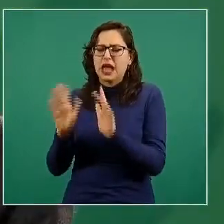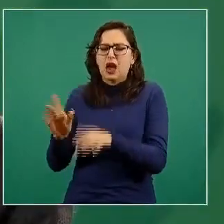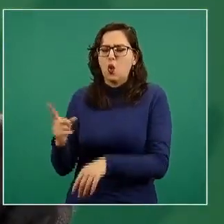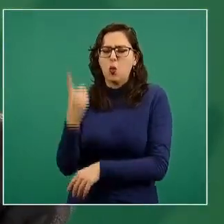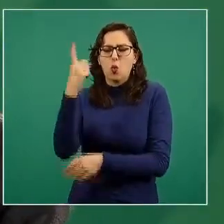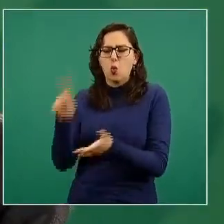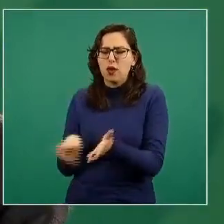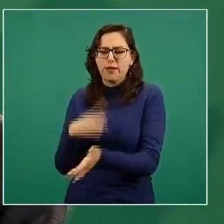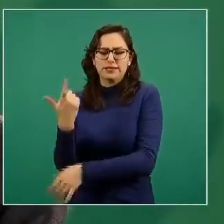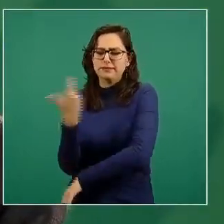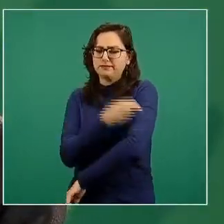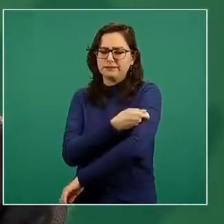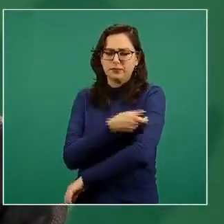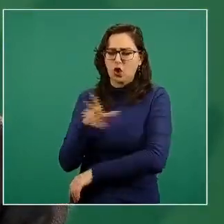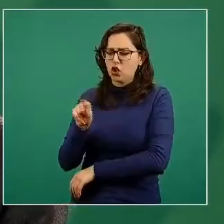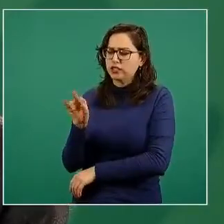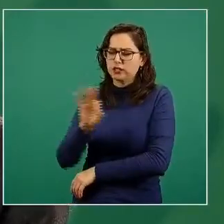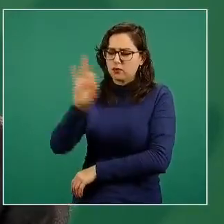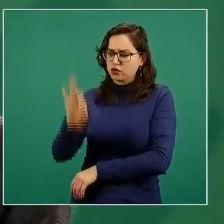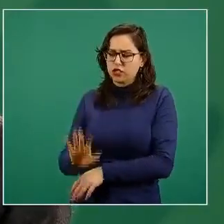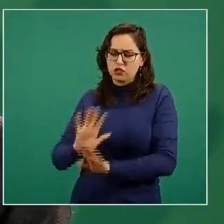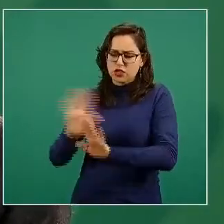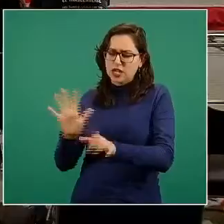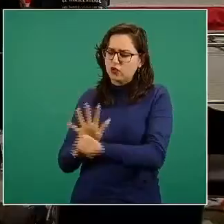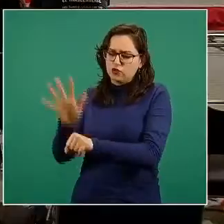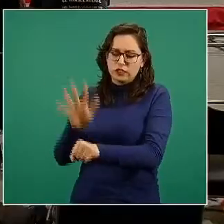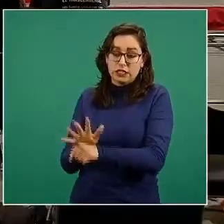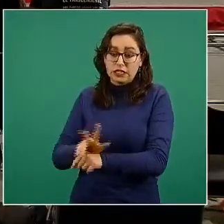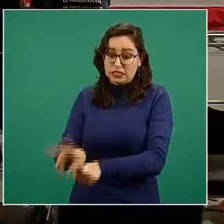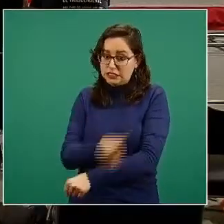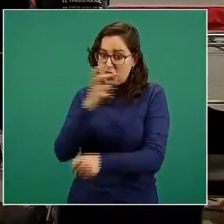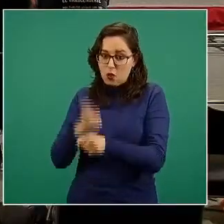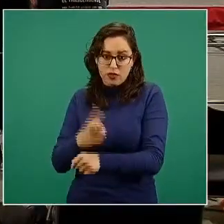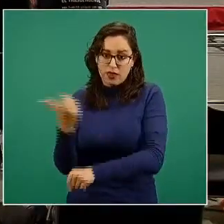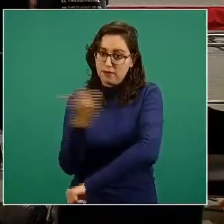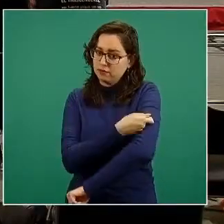beneficio y no deben recibir el resto del esquema.